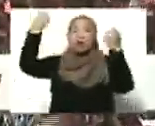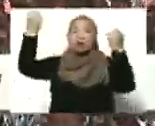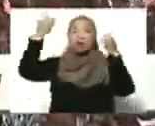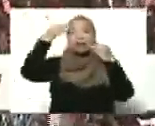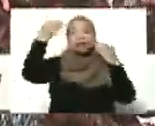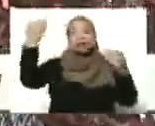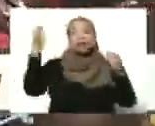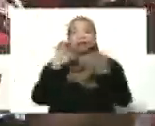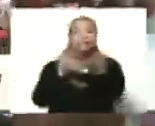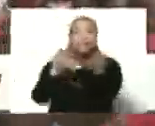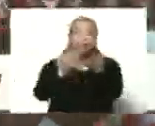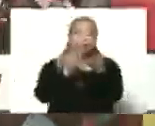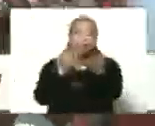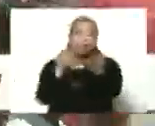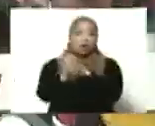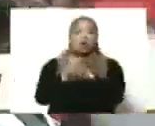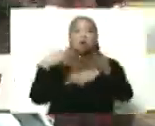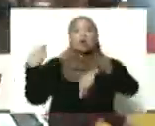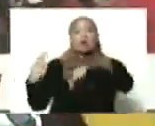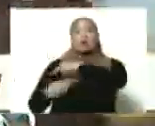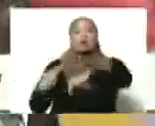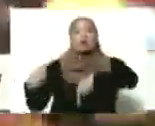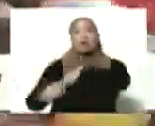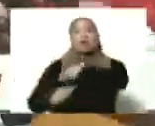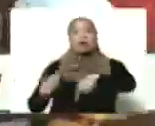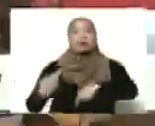¡Saluda solidario!